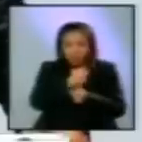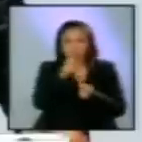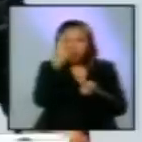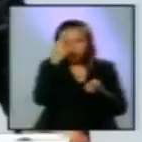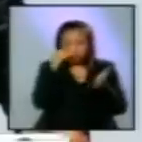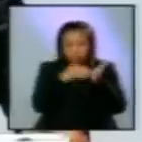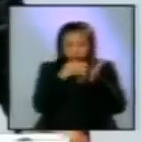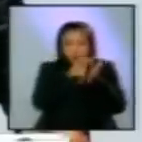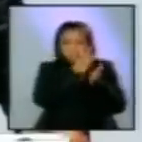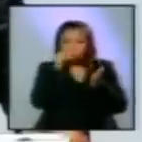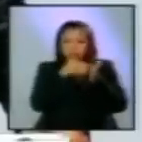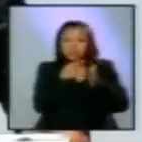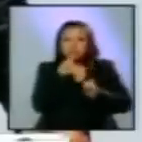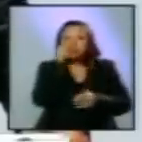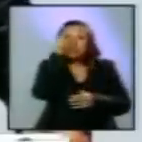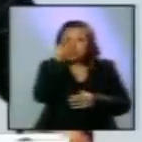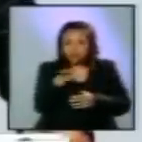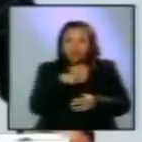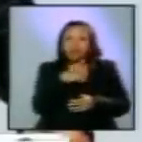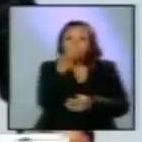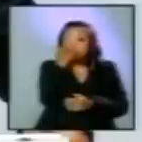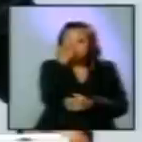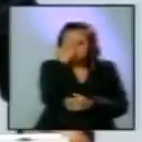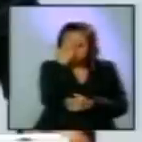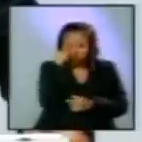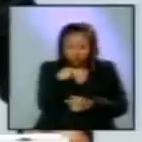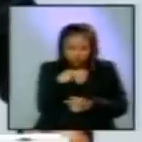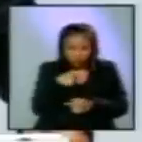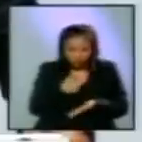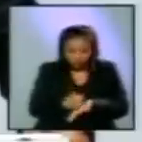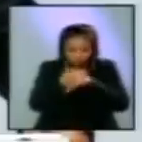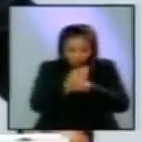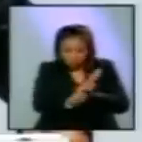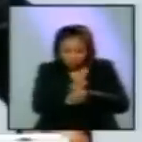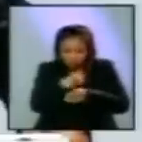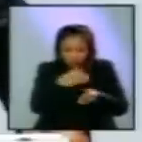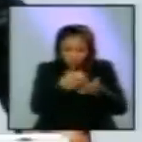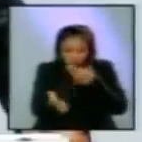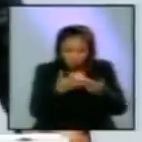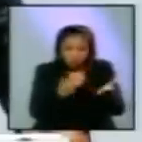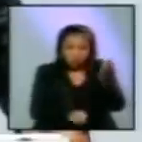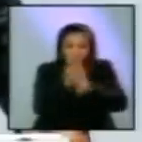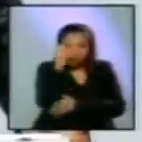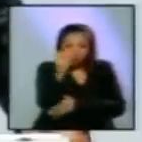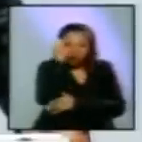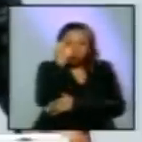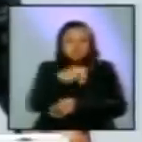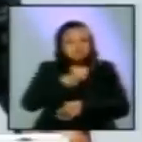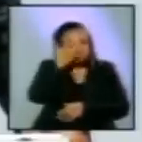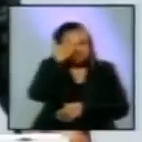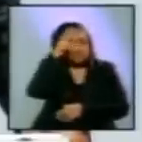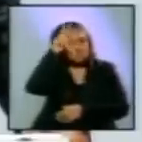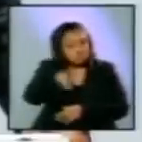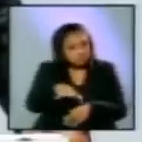4.400.000 niños realmente puedan conocer de este beneficio del mundo moderno y de la nueva tecnología.